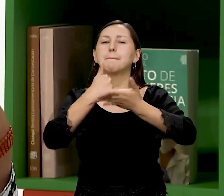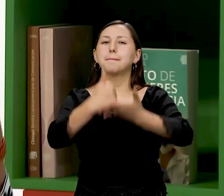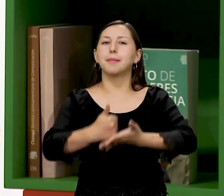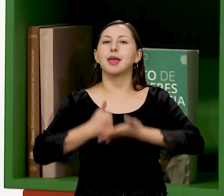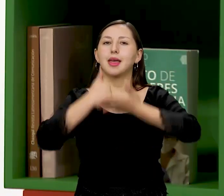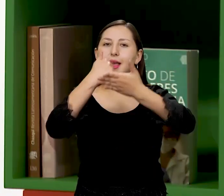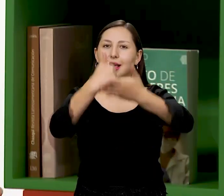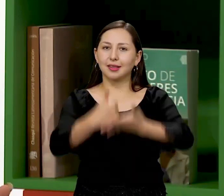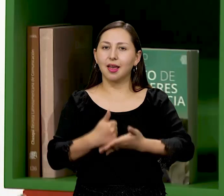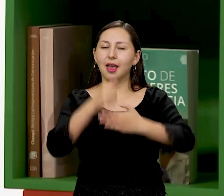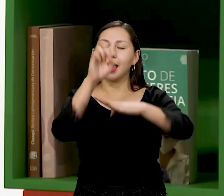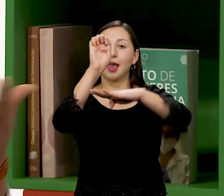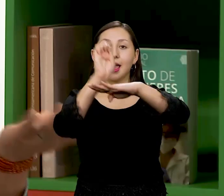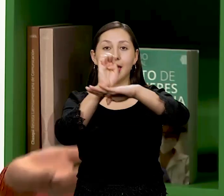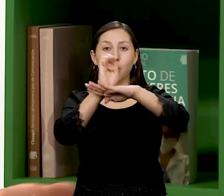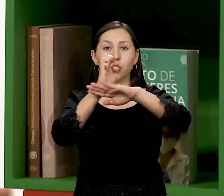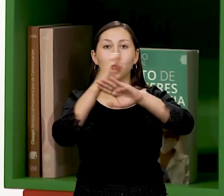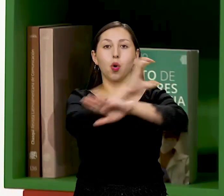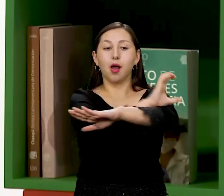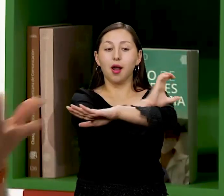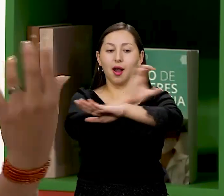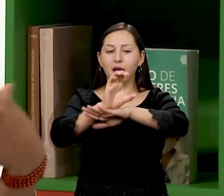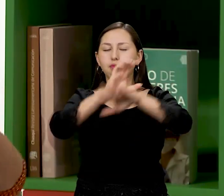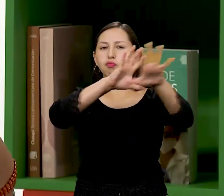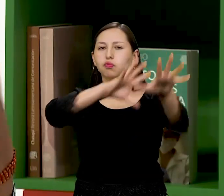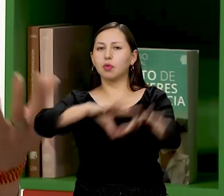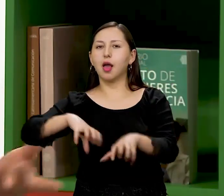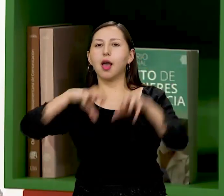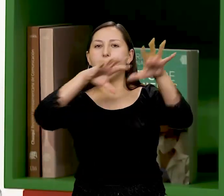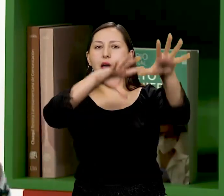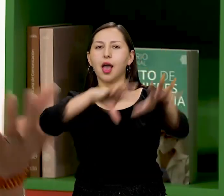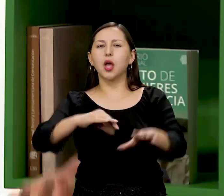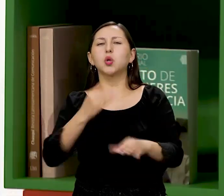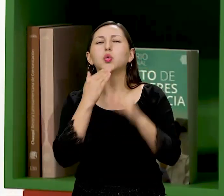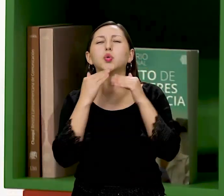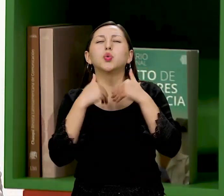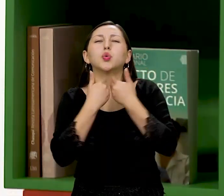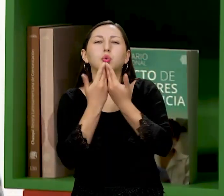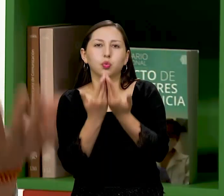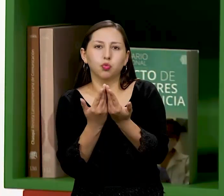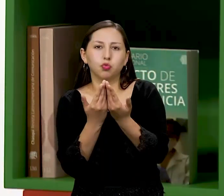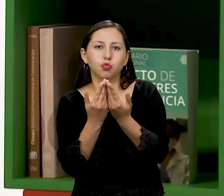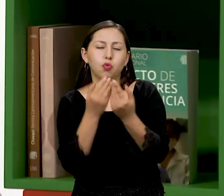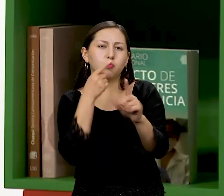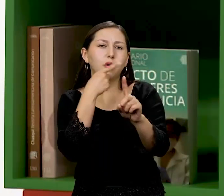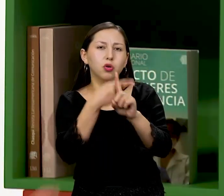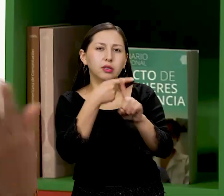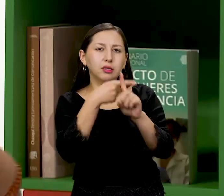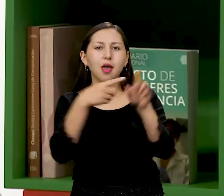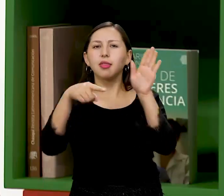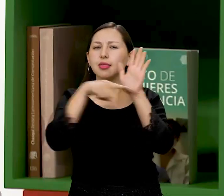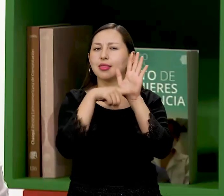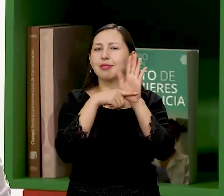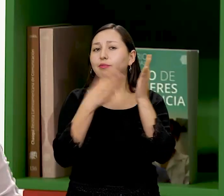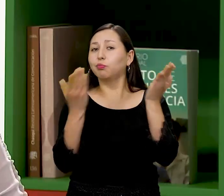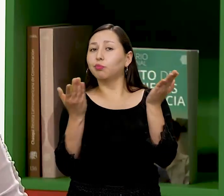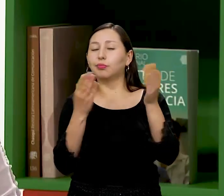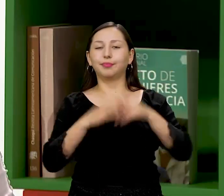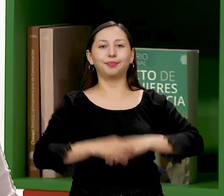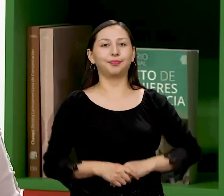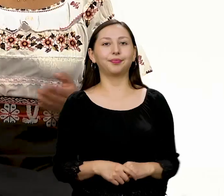el beneficio que al menos, digamos, desde la agricultura o los agricultores como sociedad